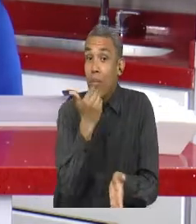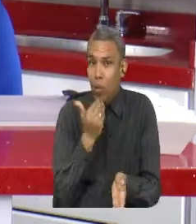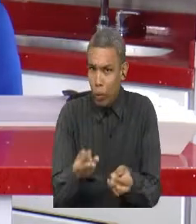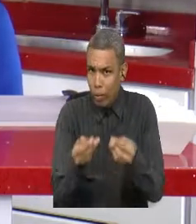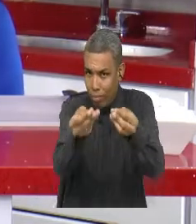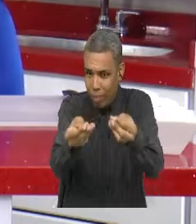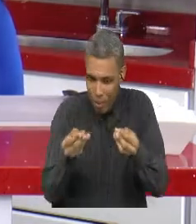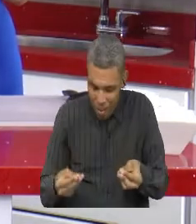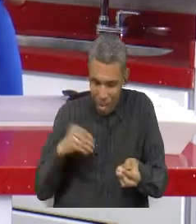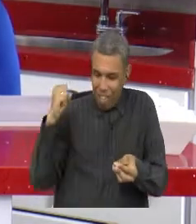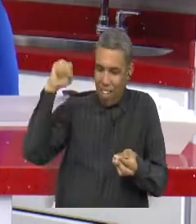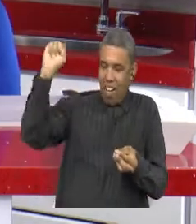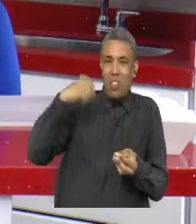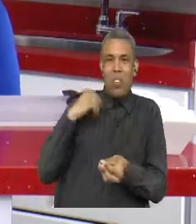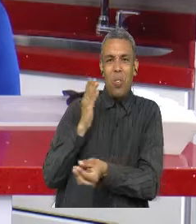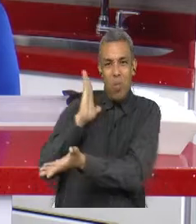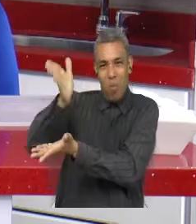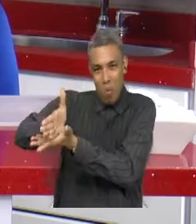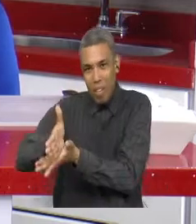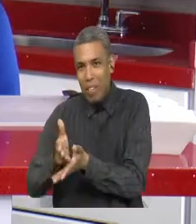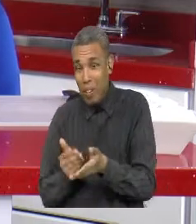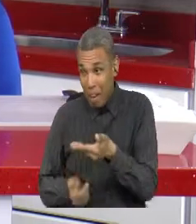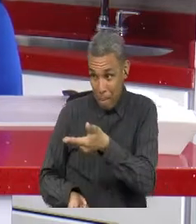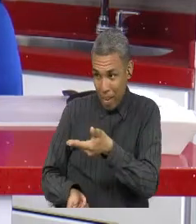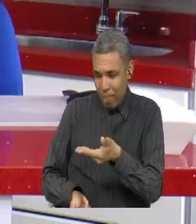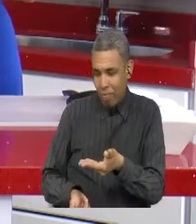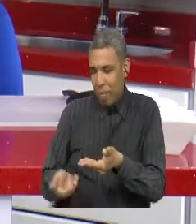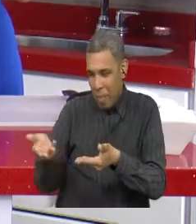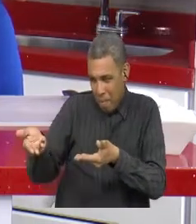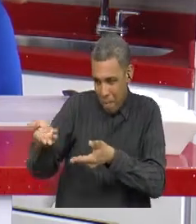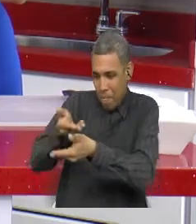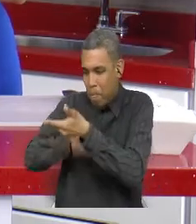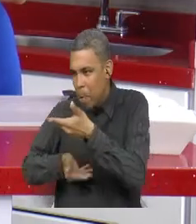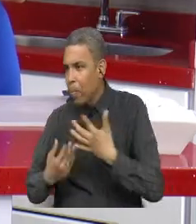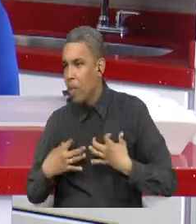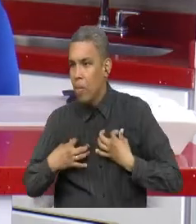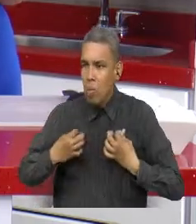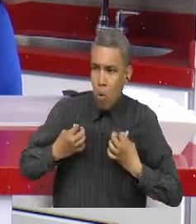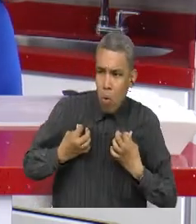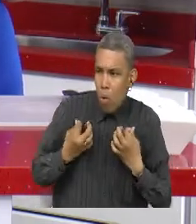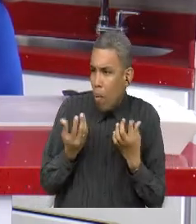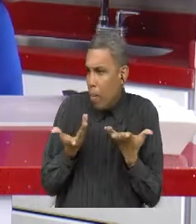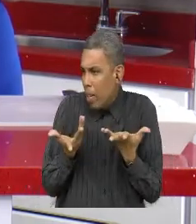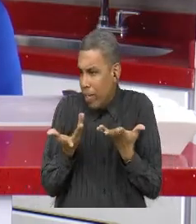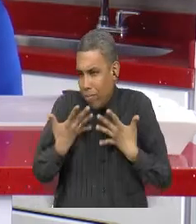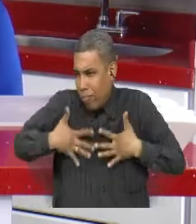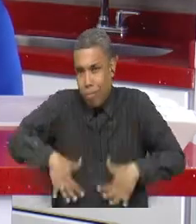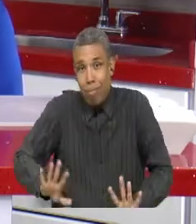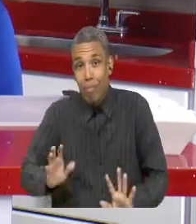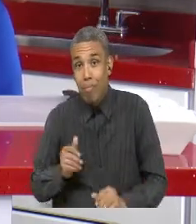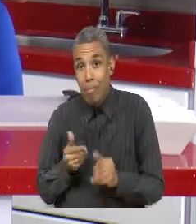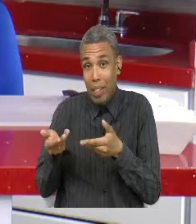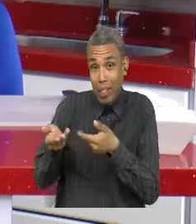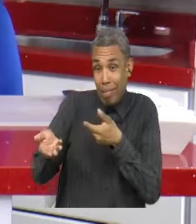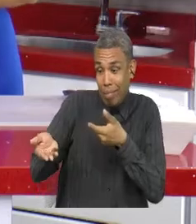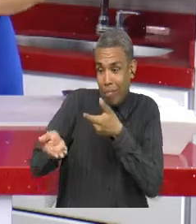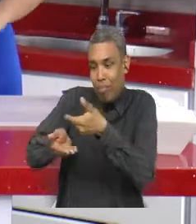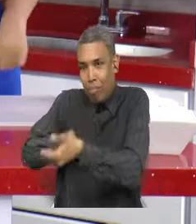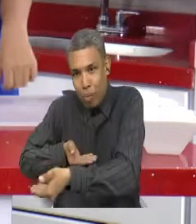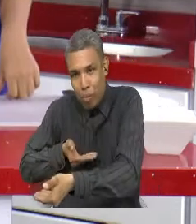620-2412 para que puedan ser alguna de ustedes, las televidentes en casa, una de las acreedoras a este lindo bono para esta temporada, hoy